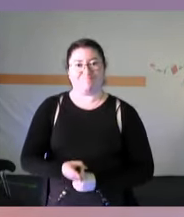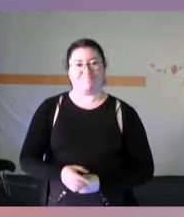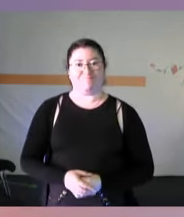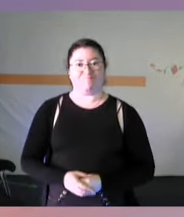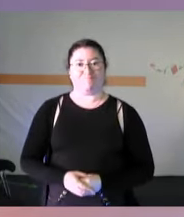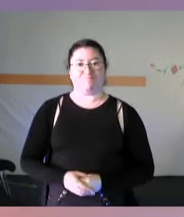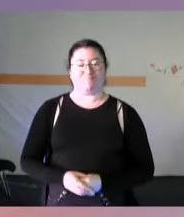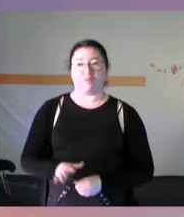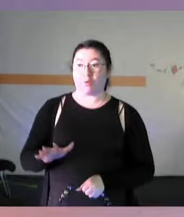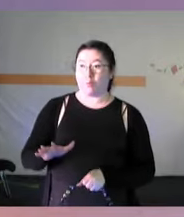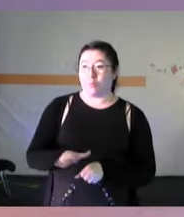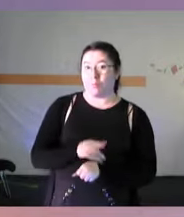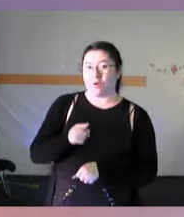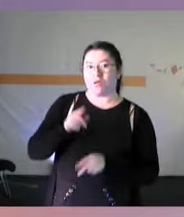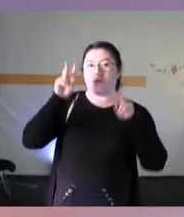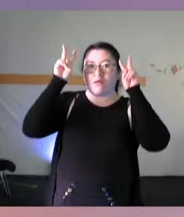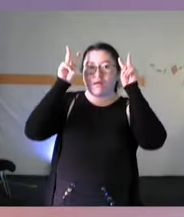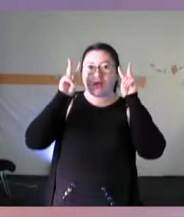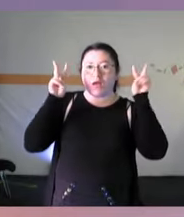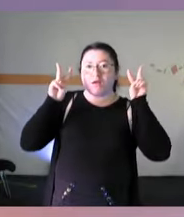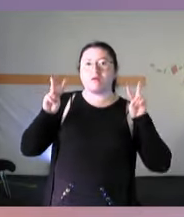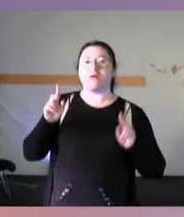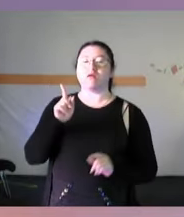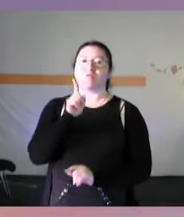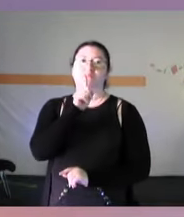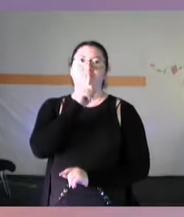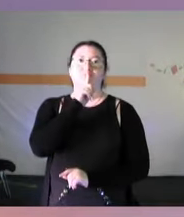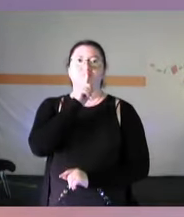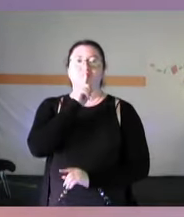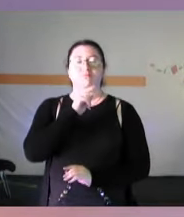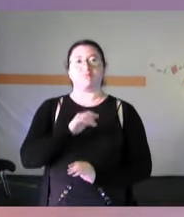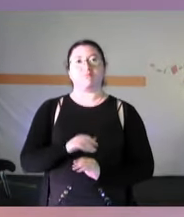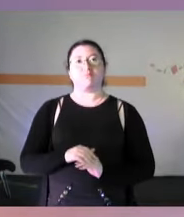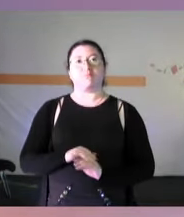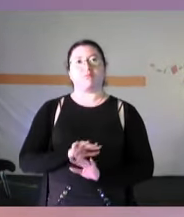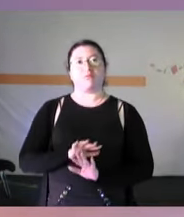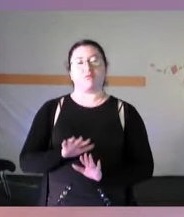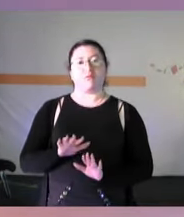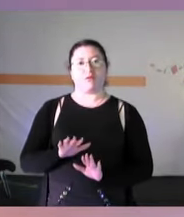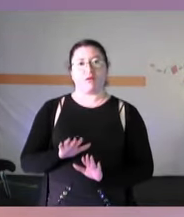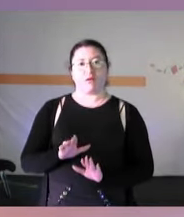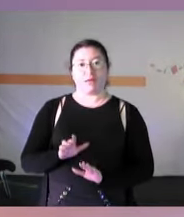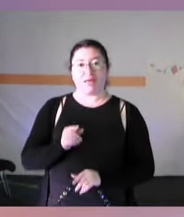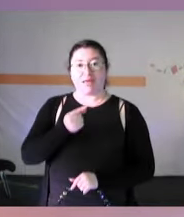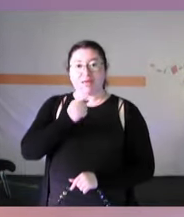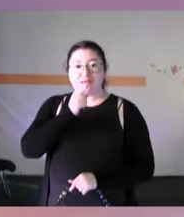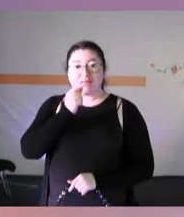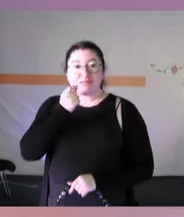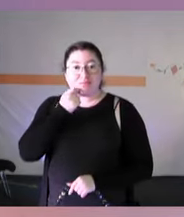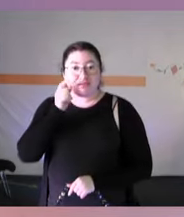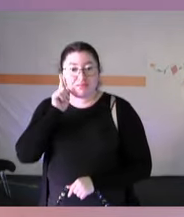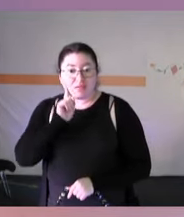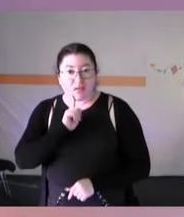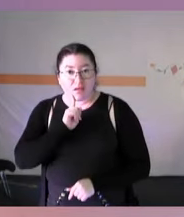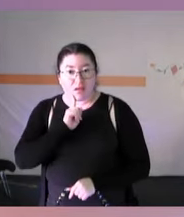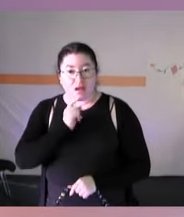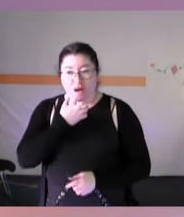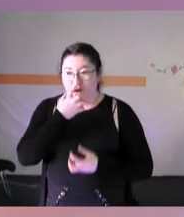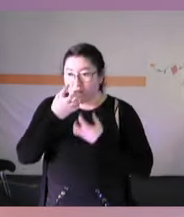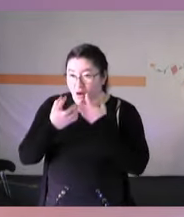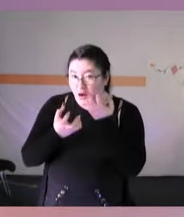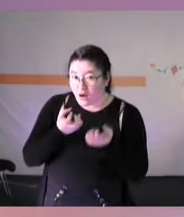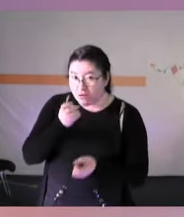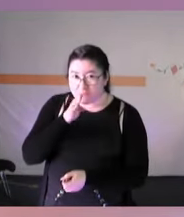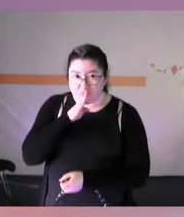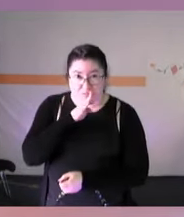¿Por qué? Porque la Virgen es calladita y porque está mal que las niñas gritemos.